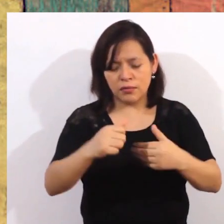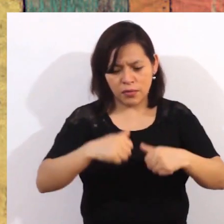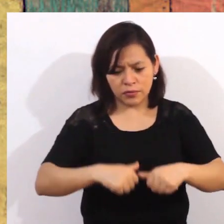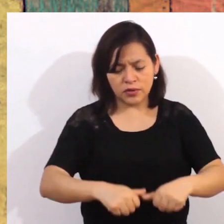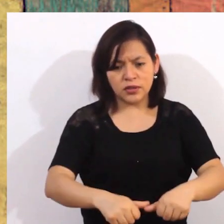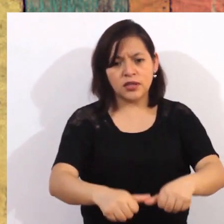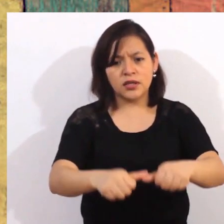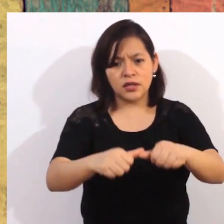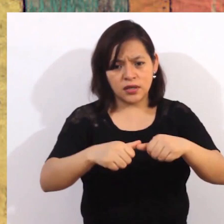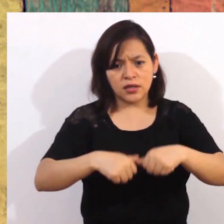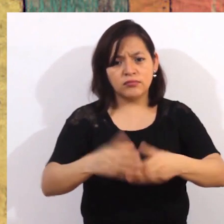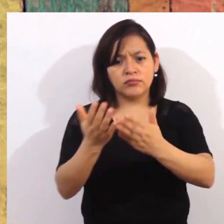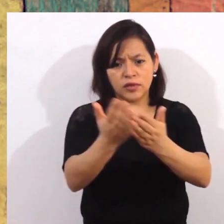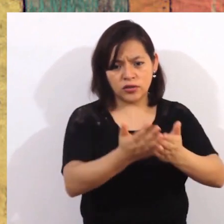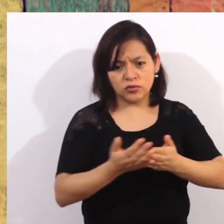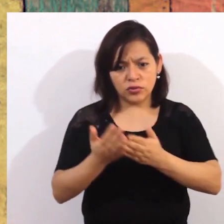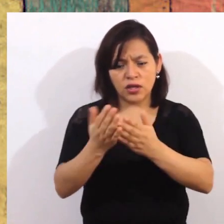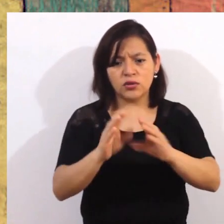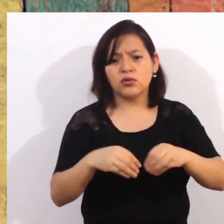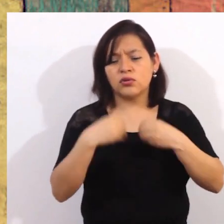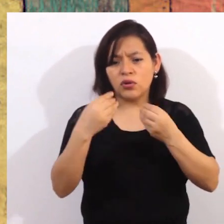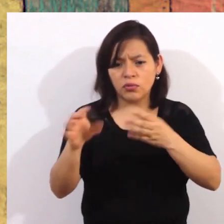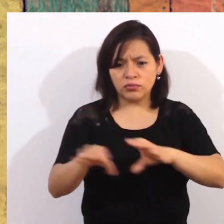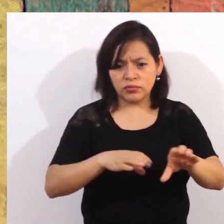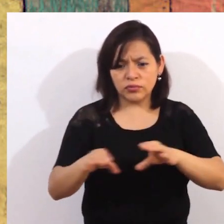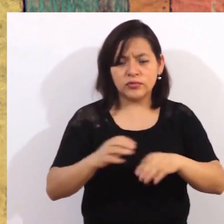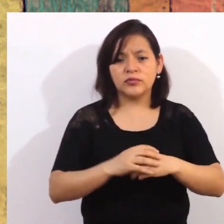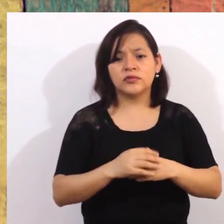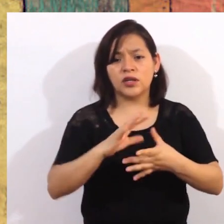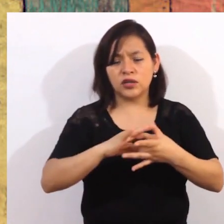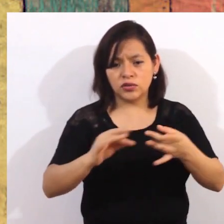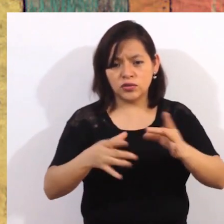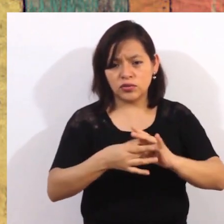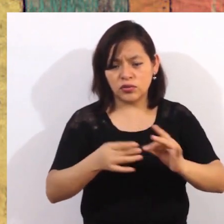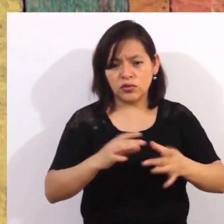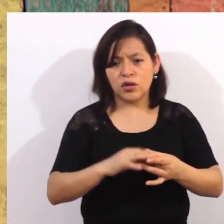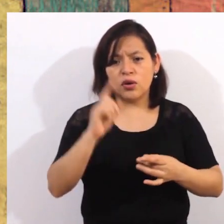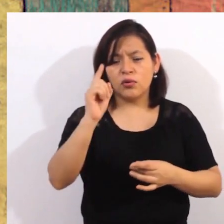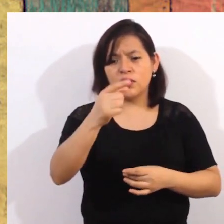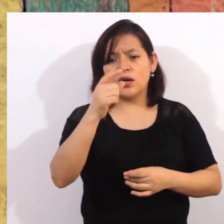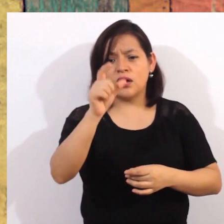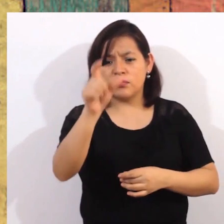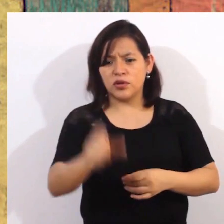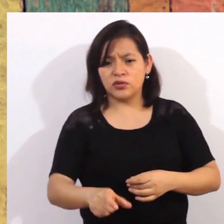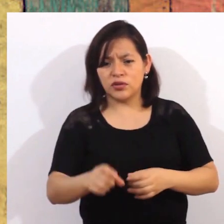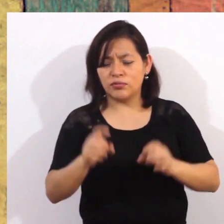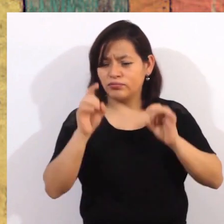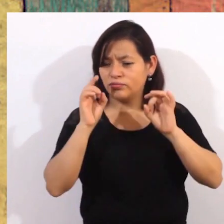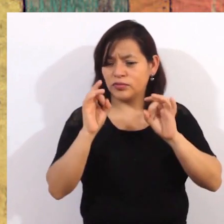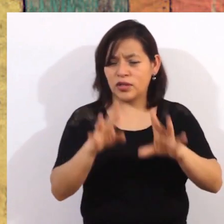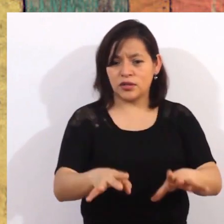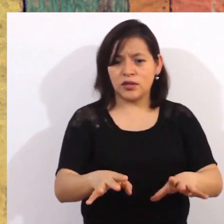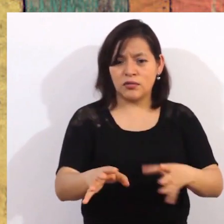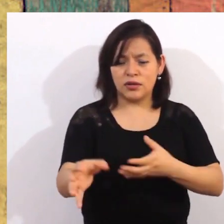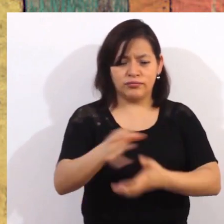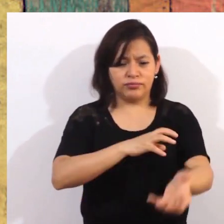un personaje muy históricamente malévolo, Antíoco Epífanes, un hombre que haría devastación para el pueblo